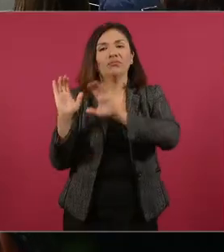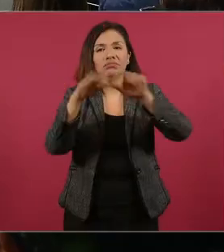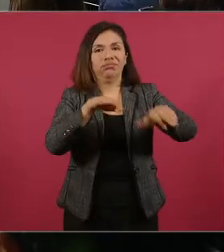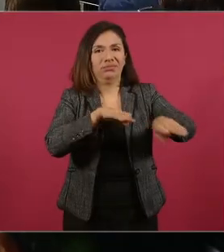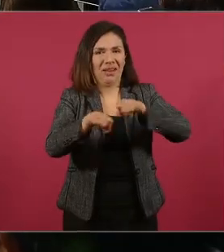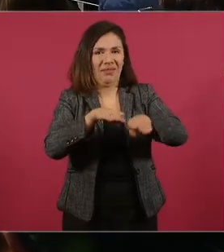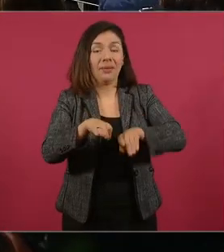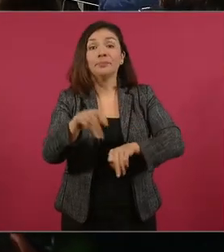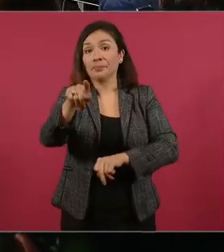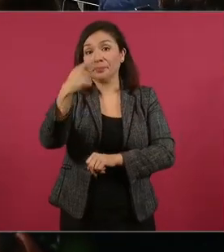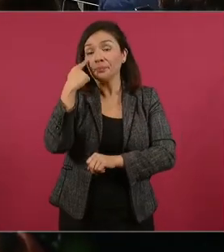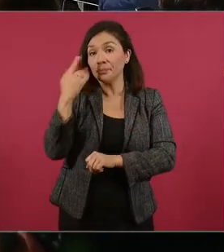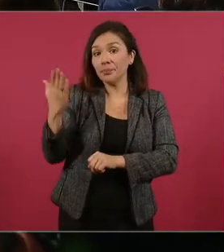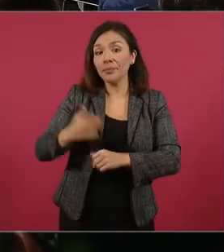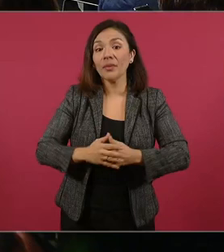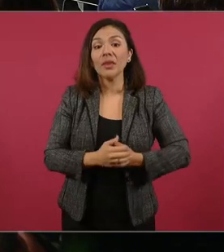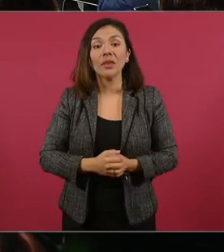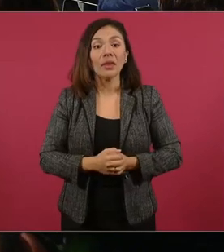está.